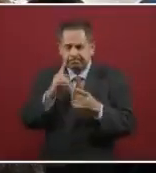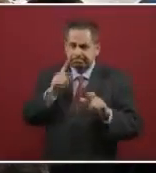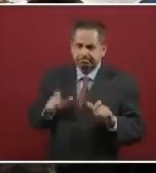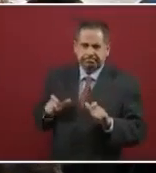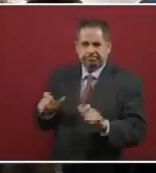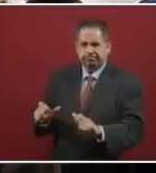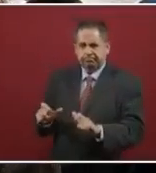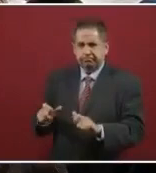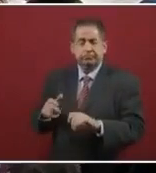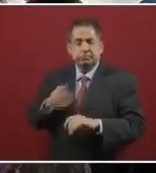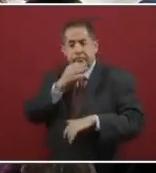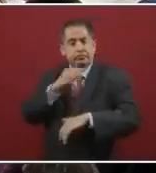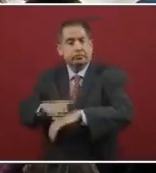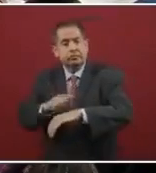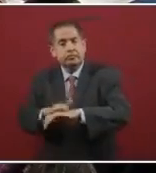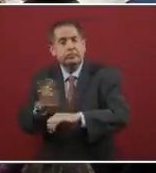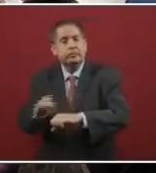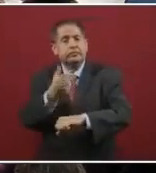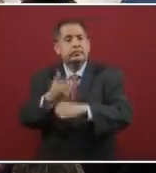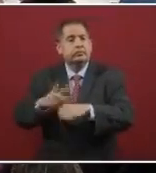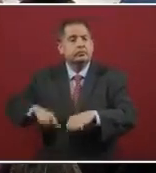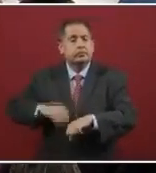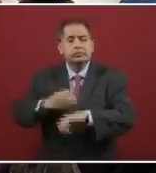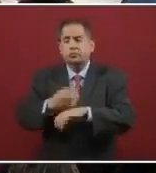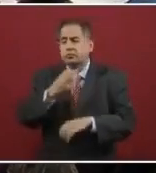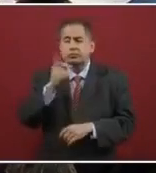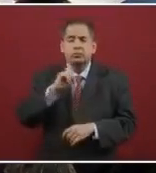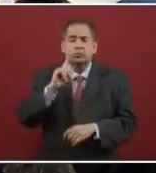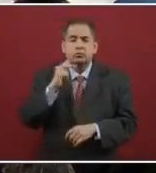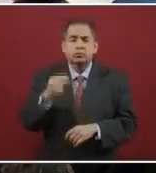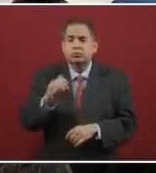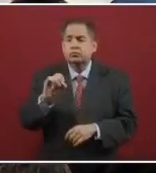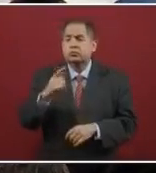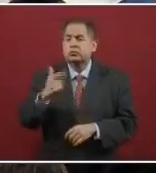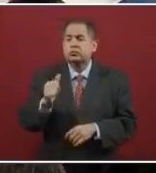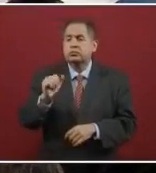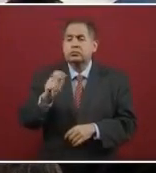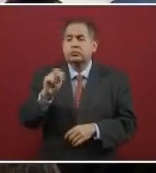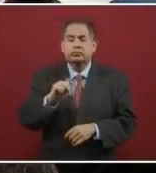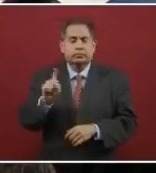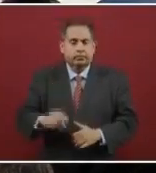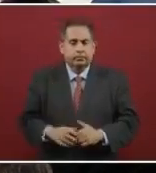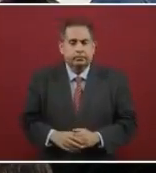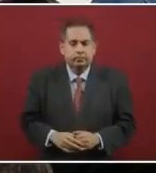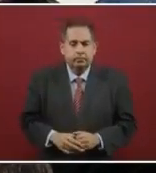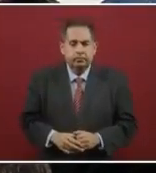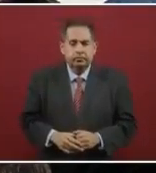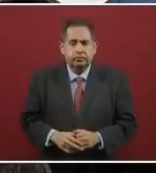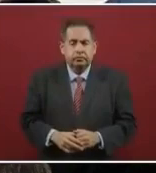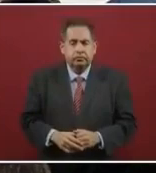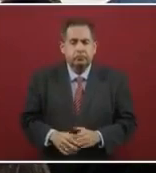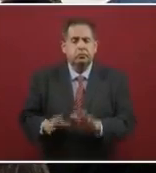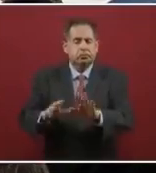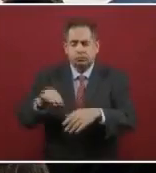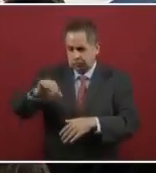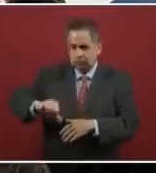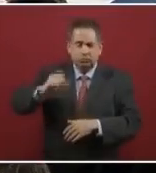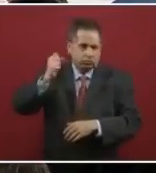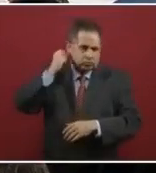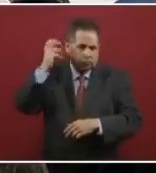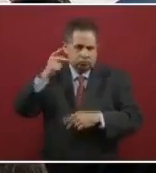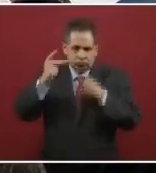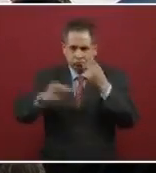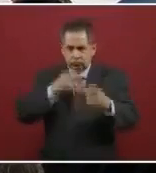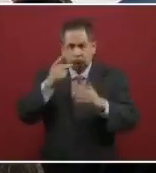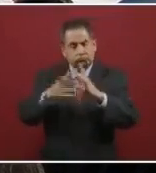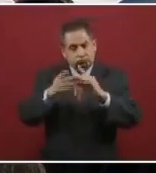que anunció la secretaria de Gobernación, Olga Sánchez Cordero. Hoy van a dar una conferencia de prensa